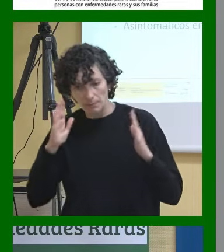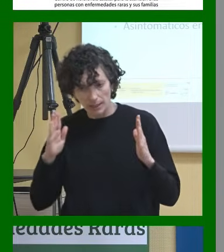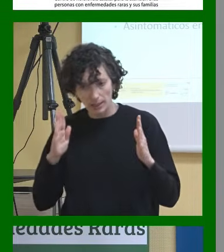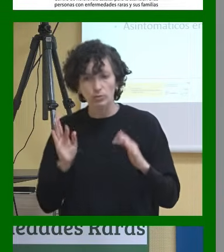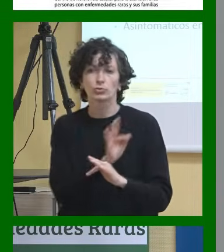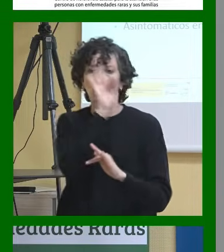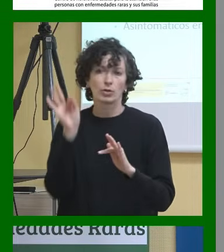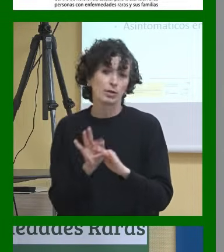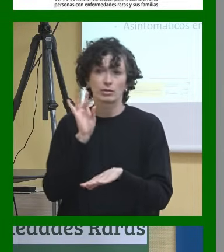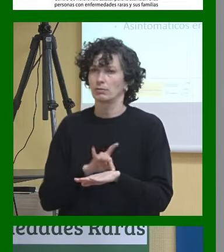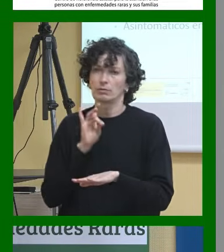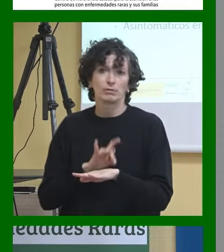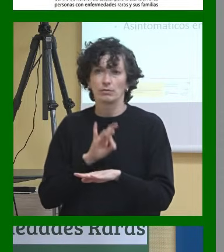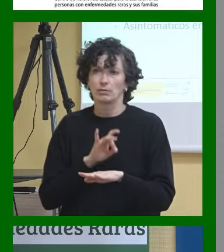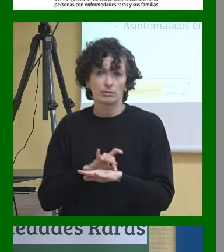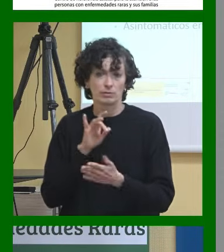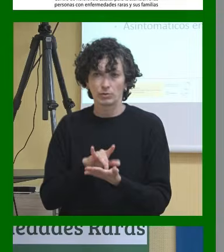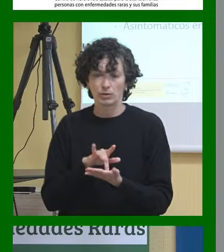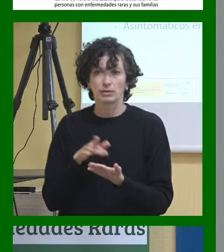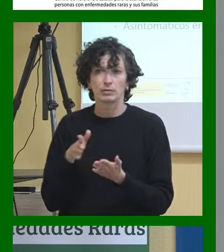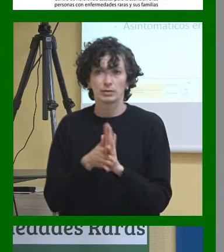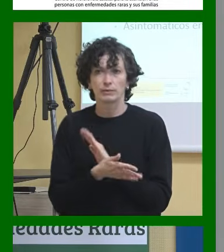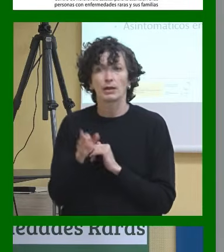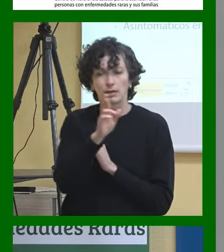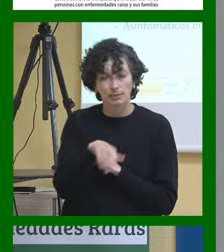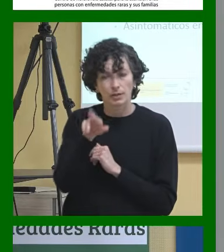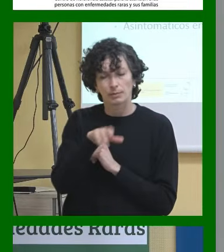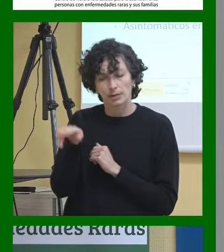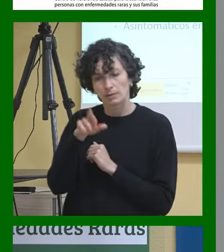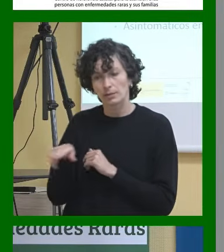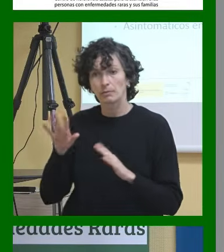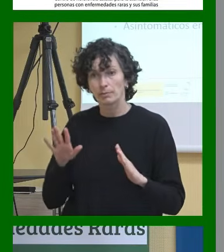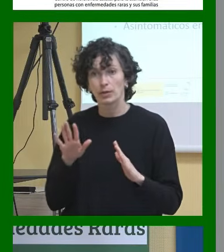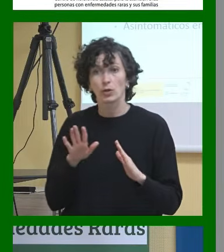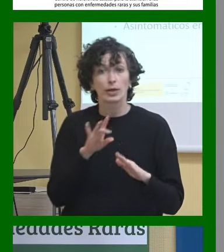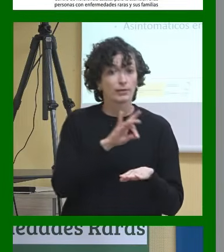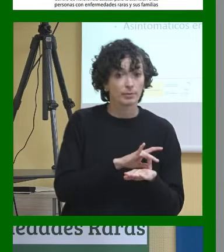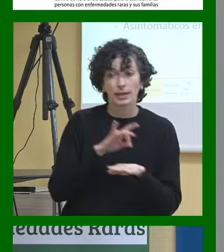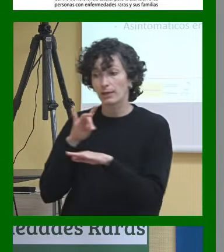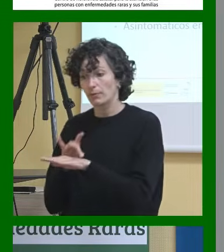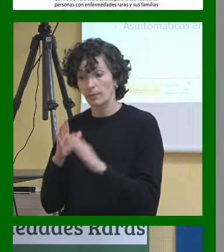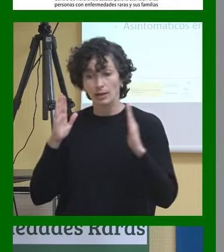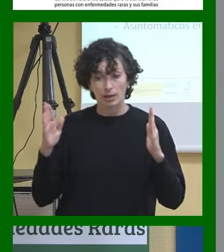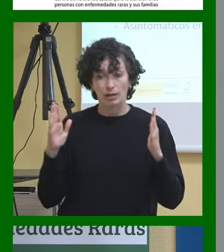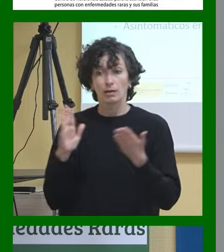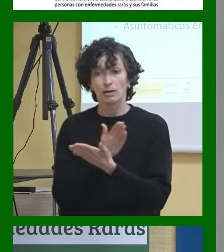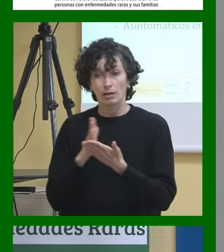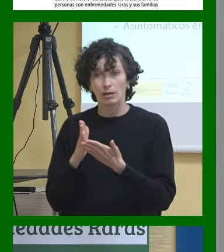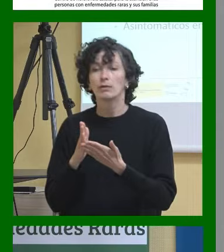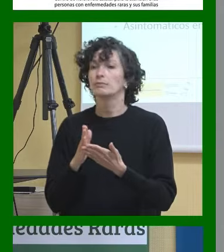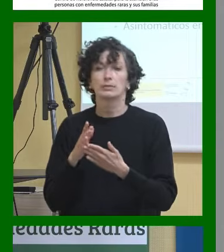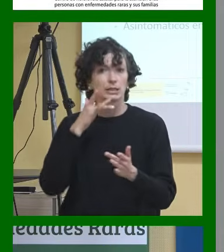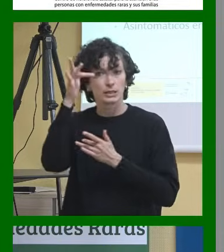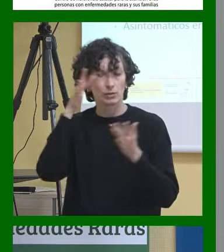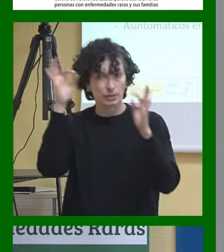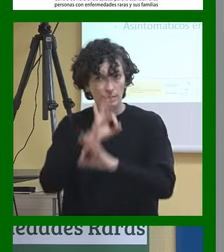Entonces, se repite de forma como periódica, aunque entre los episodios están asintomáticas. Pero os podéis imaginar lo que